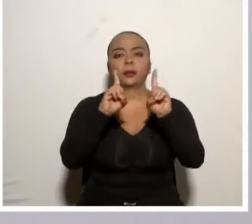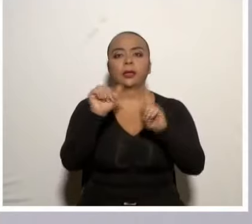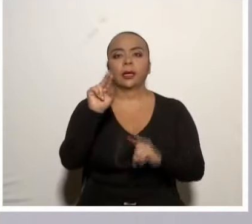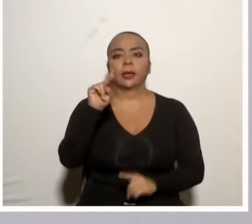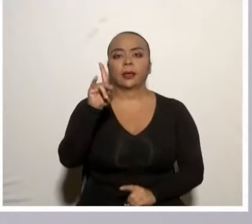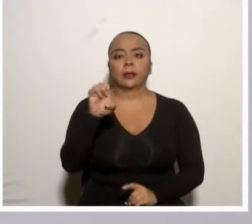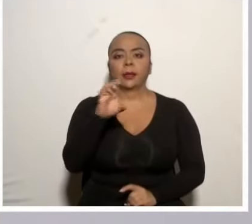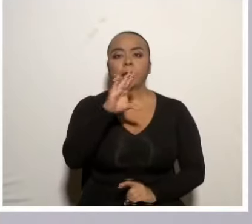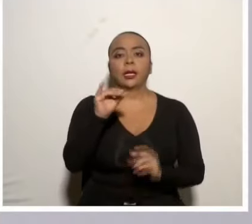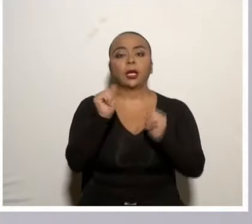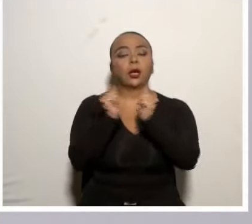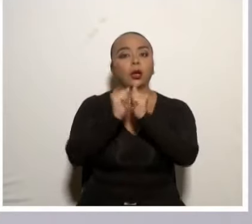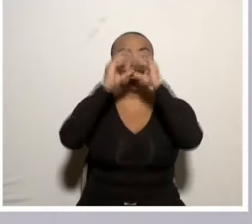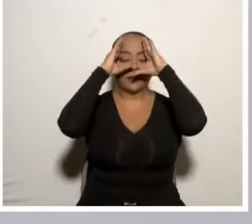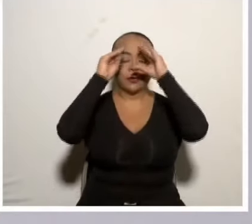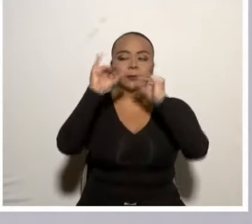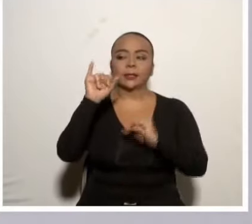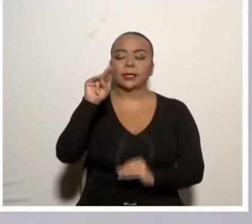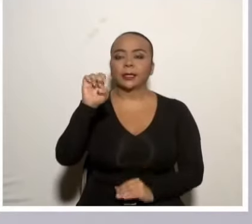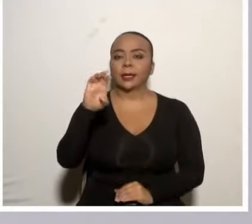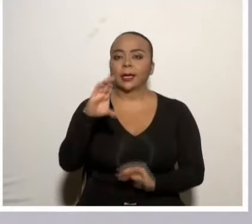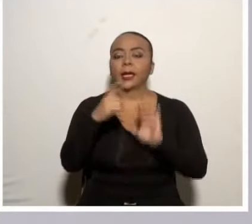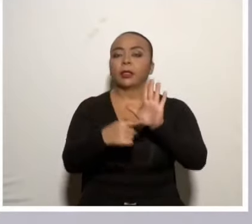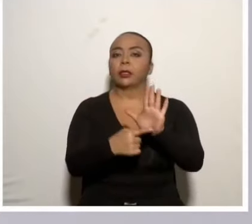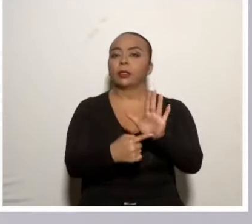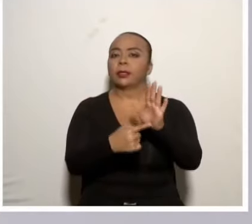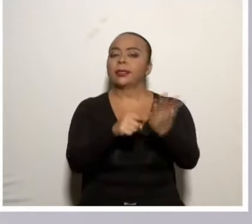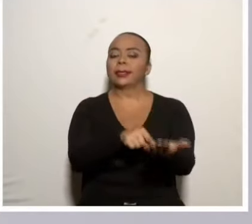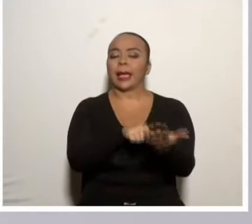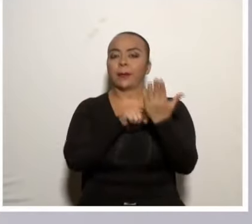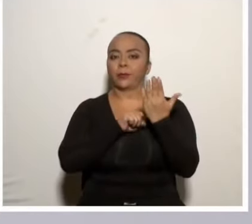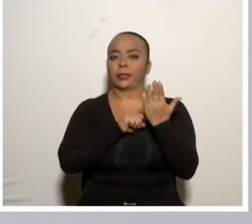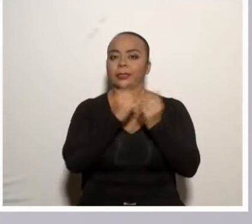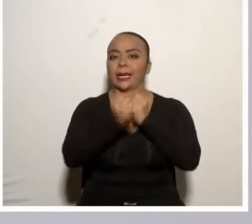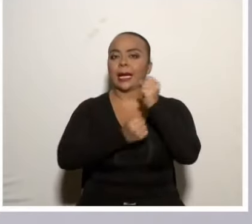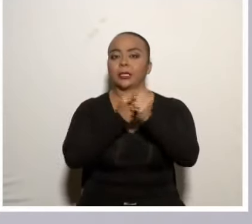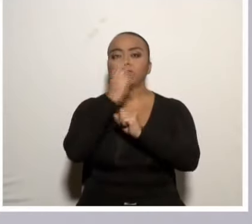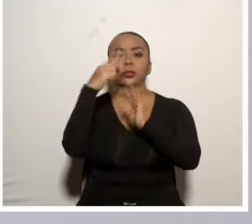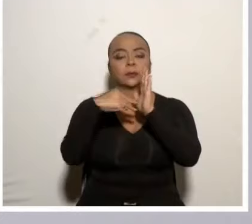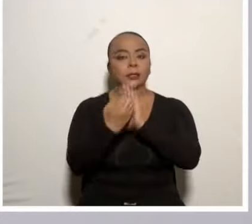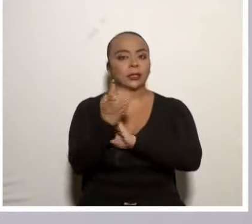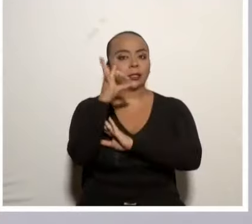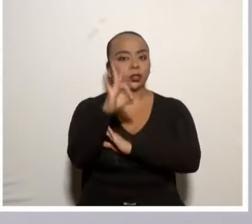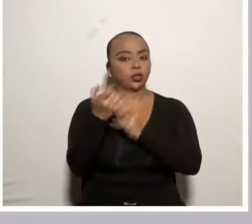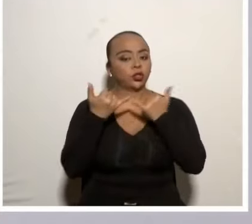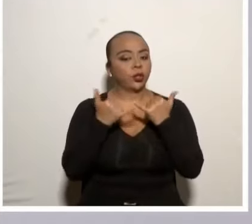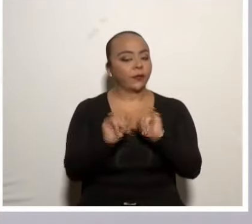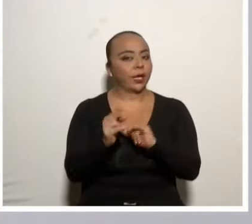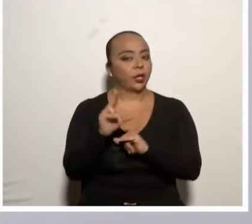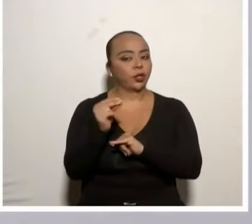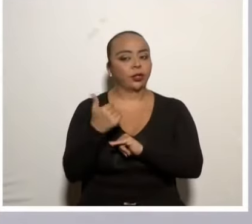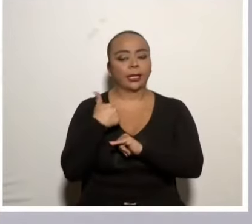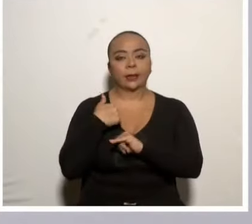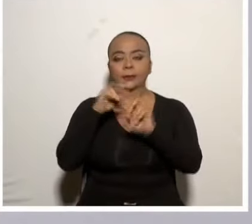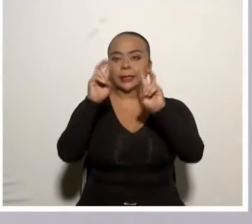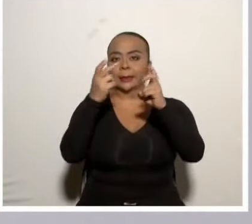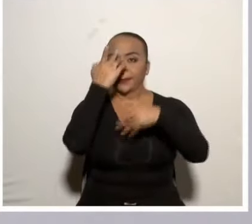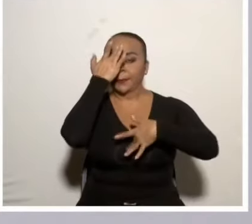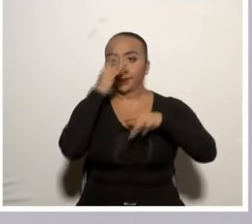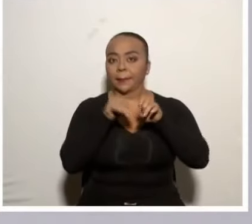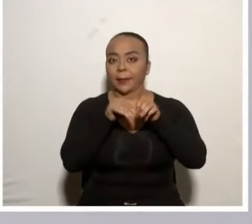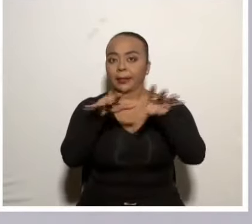ANDE, y con informes del INEC, nos demuestran que en el 2018, cuando todavía no estábamos con el tema de la